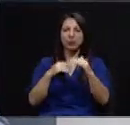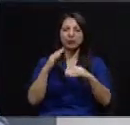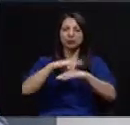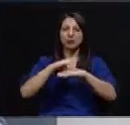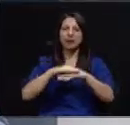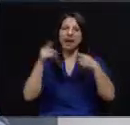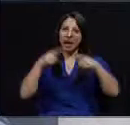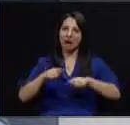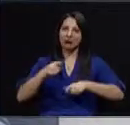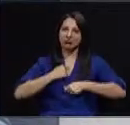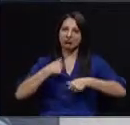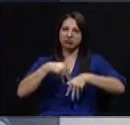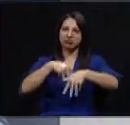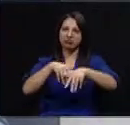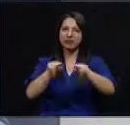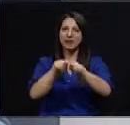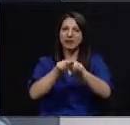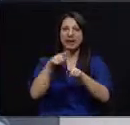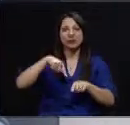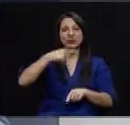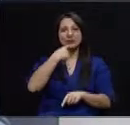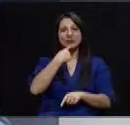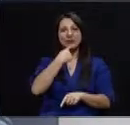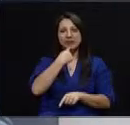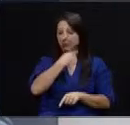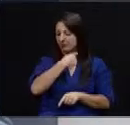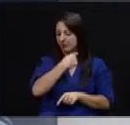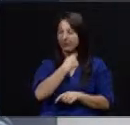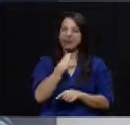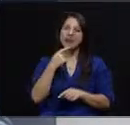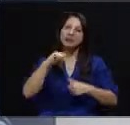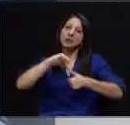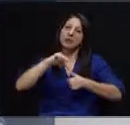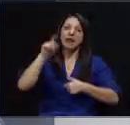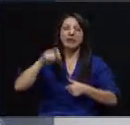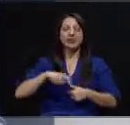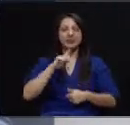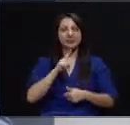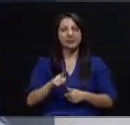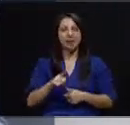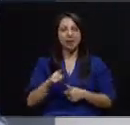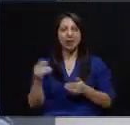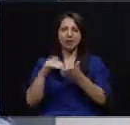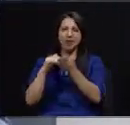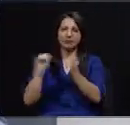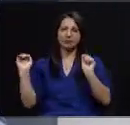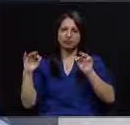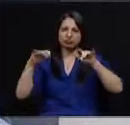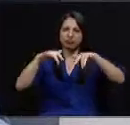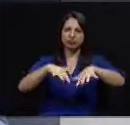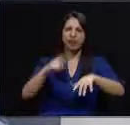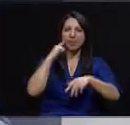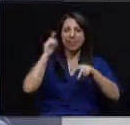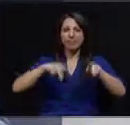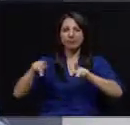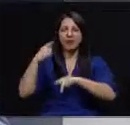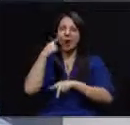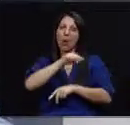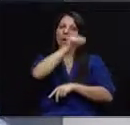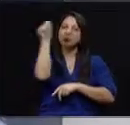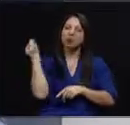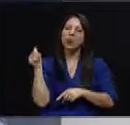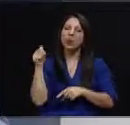irrestricto a la causa filibustera. Claro. Inclusive llegan a decir que Centroamérica tiene que ser repoblada por gente de